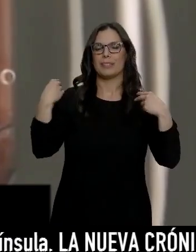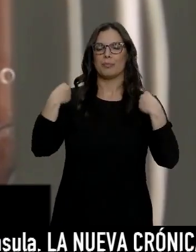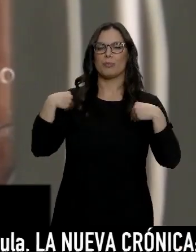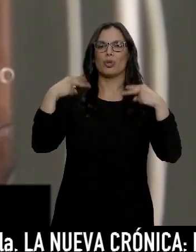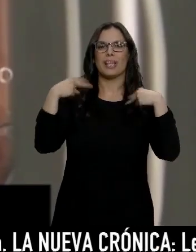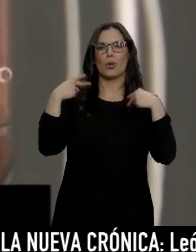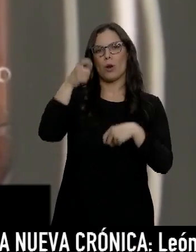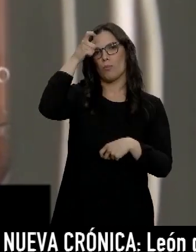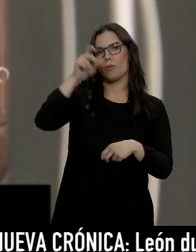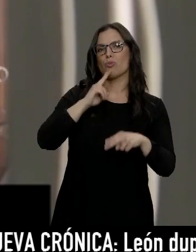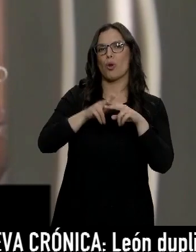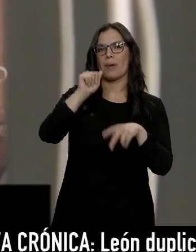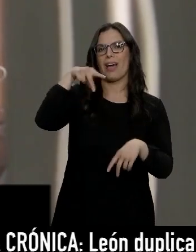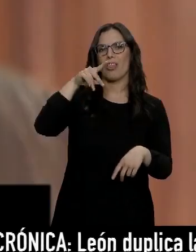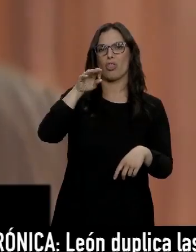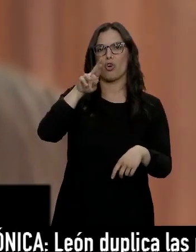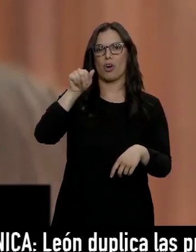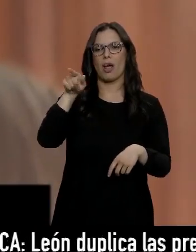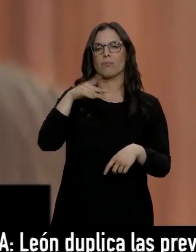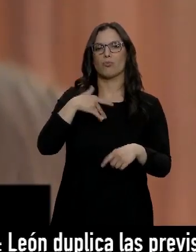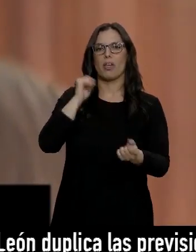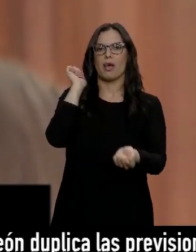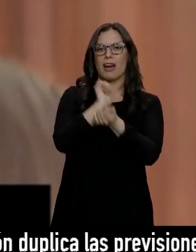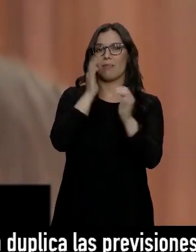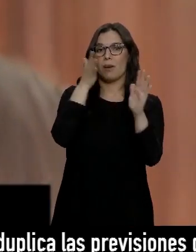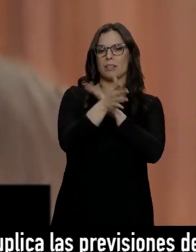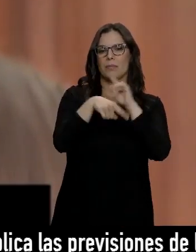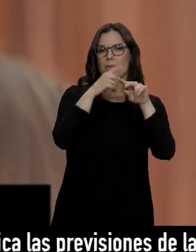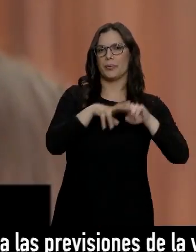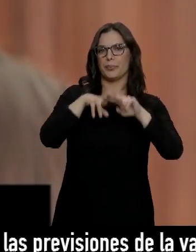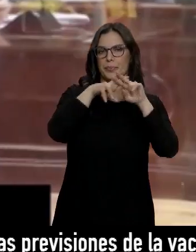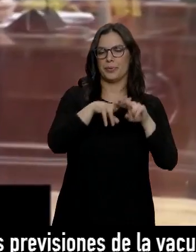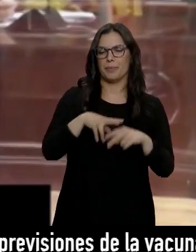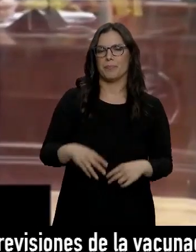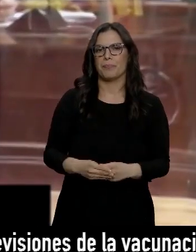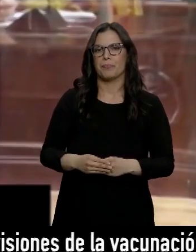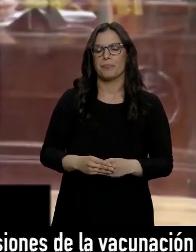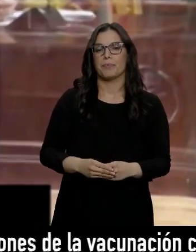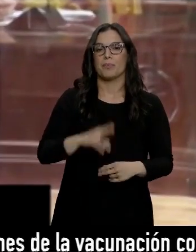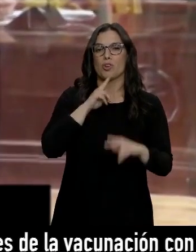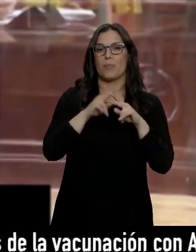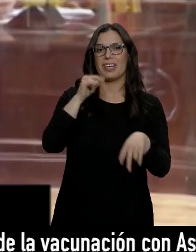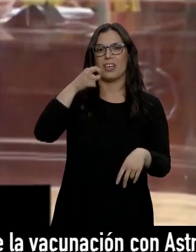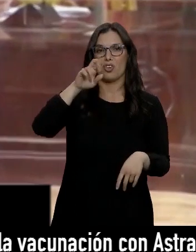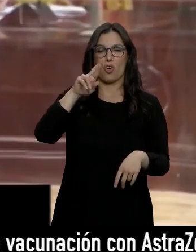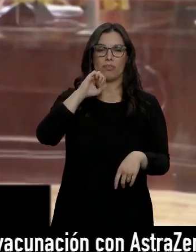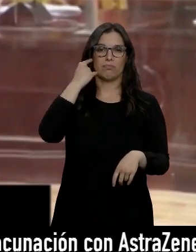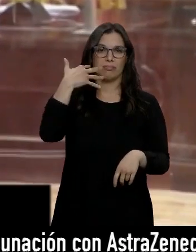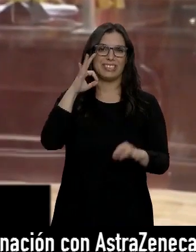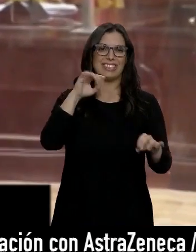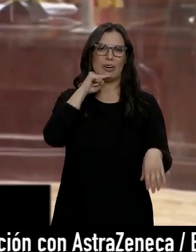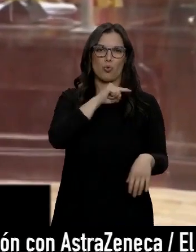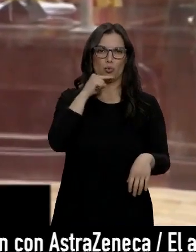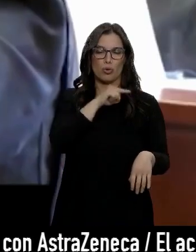enfrenta a prisión permanente revisable, tal y como pide la Fiscalía y la acusación popular. Igor el Ruso, que es como se le conoce a